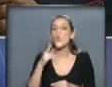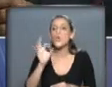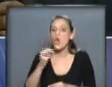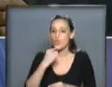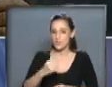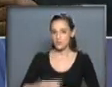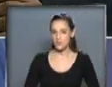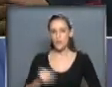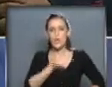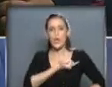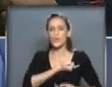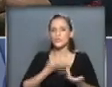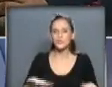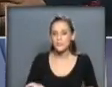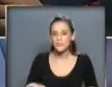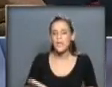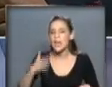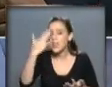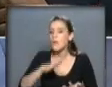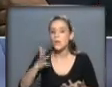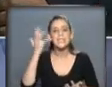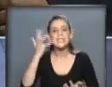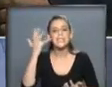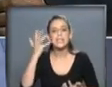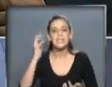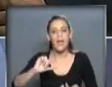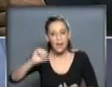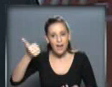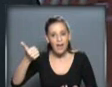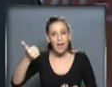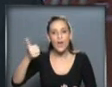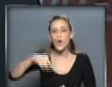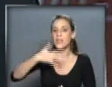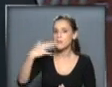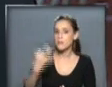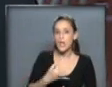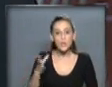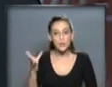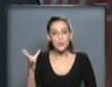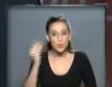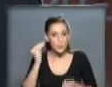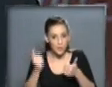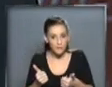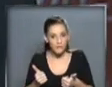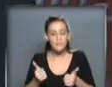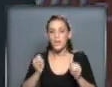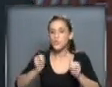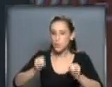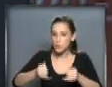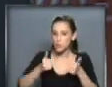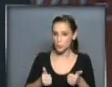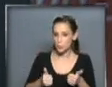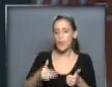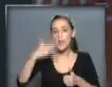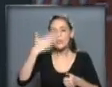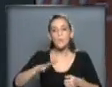¿Dónde estamos? Bueno, después de una tigresa muy especial, me estás escuchando, me estás copiando muy bien, ¿no? Después de una tigresa